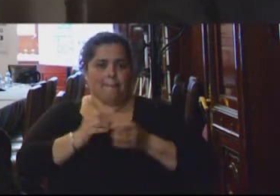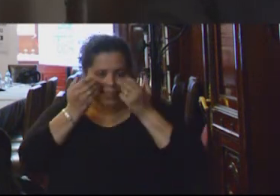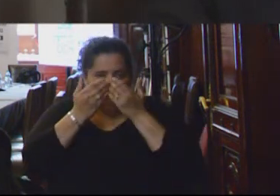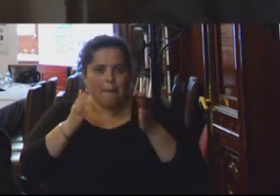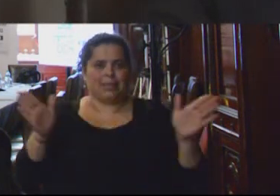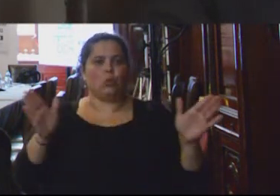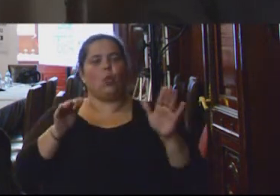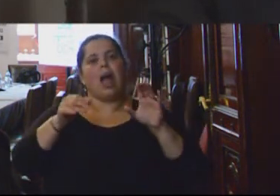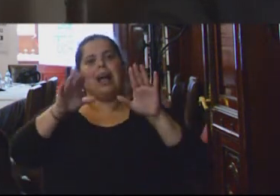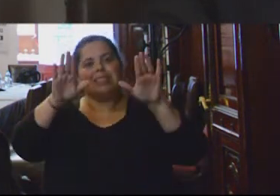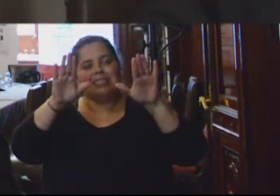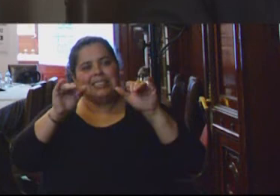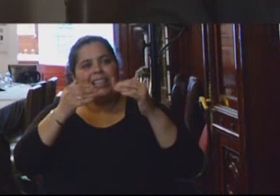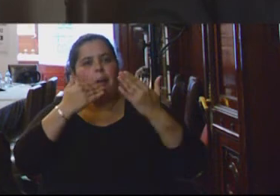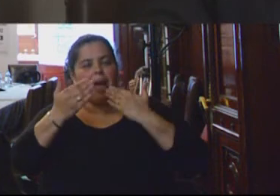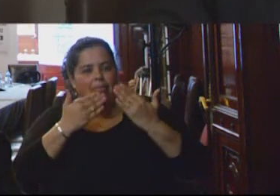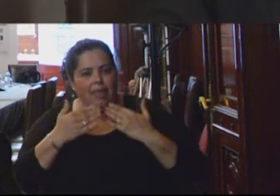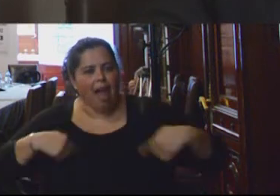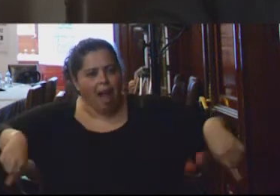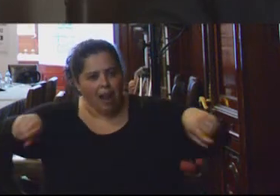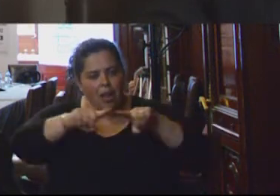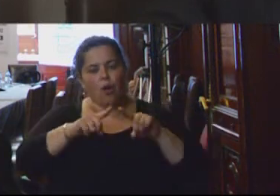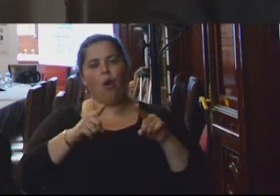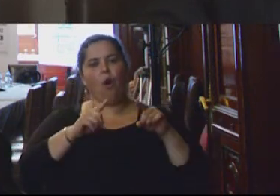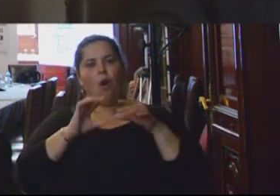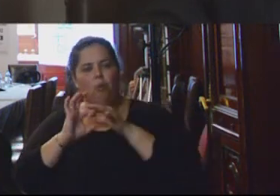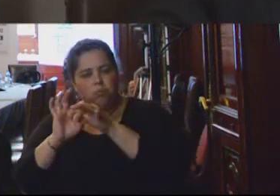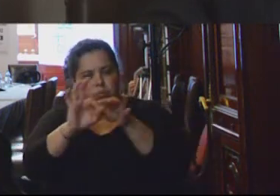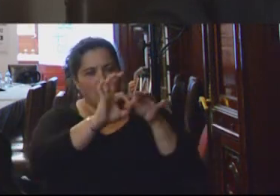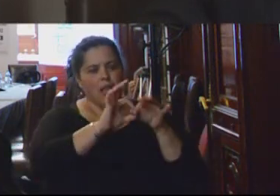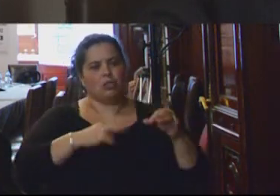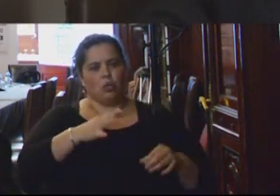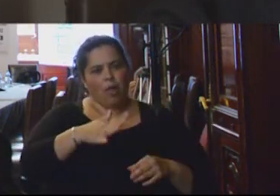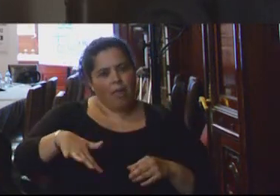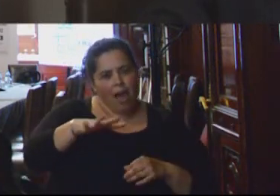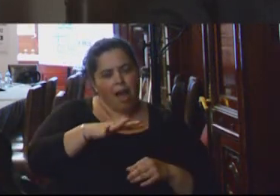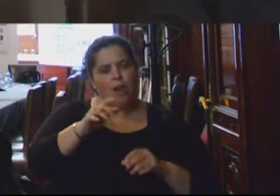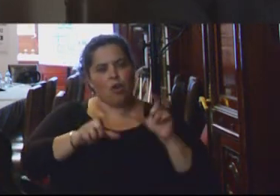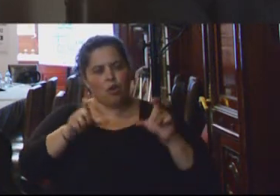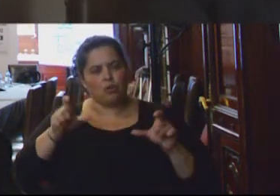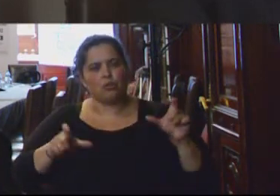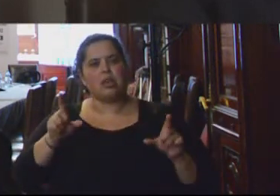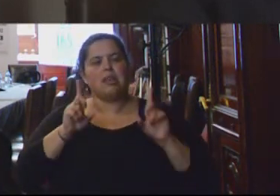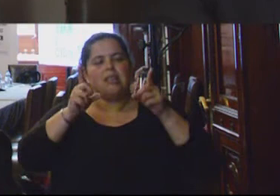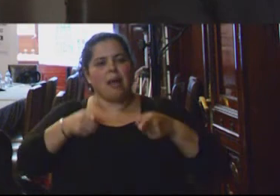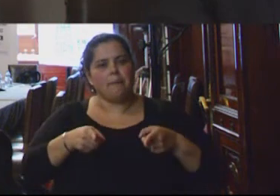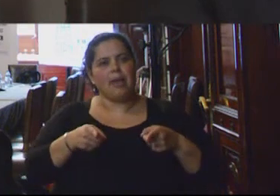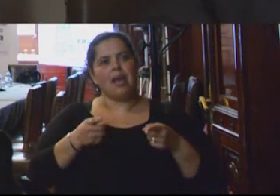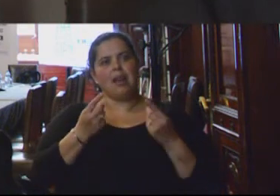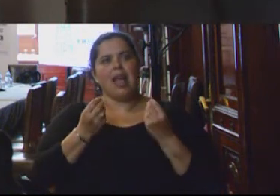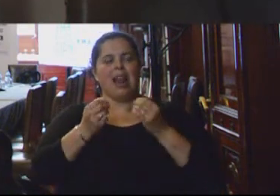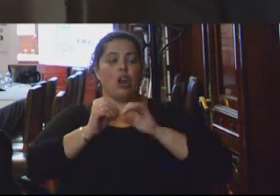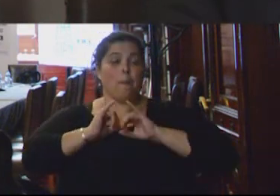de los enlaces ciudadanos o el refrescamiento de la línea de administración de los medios públicos